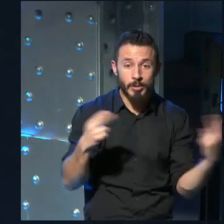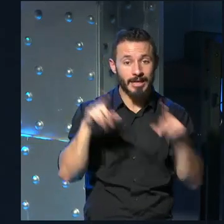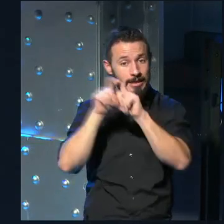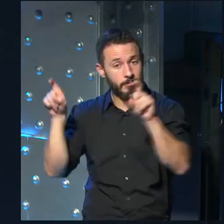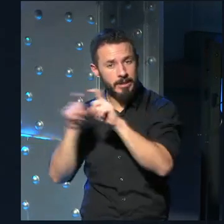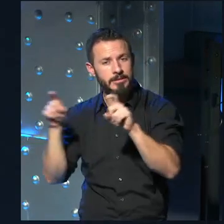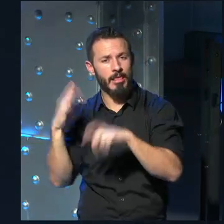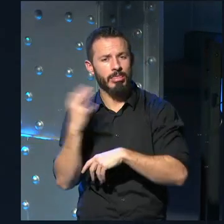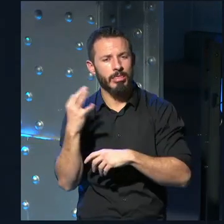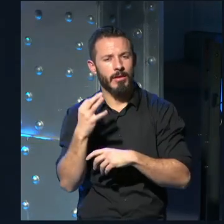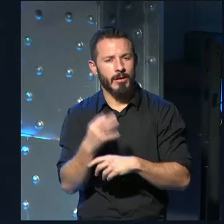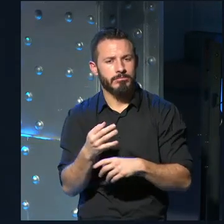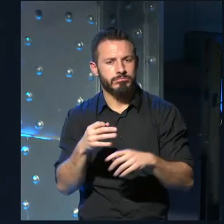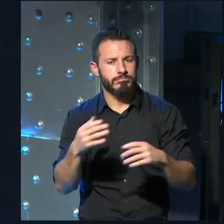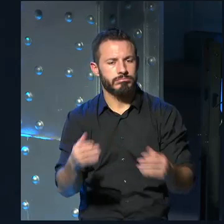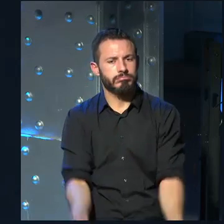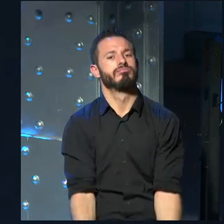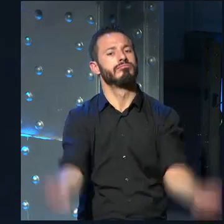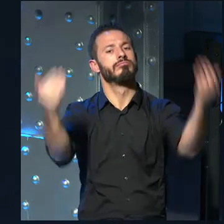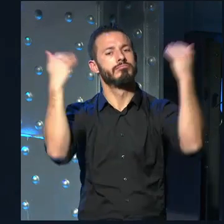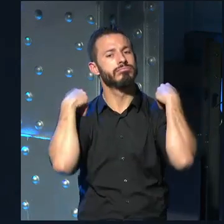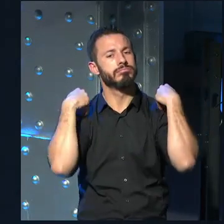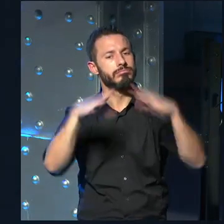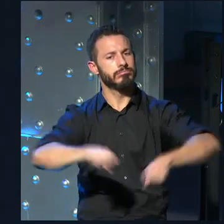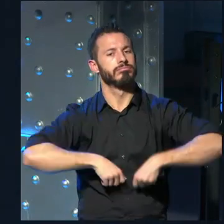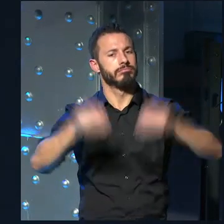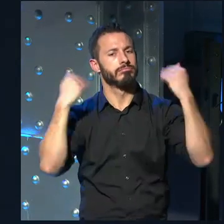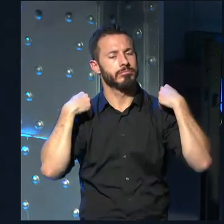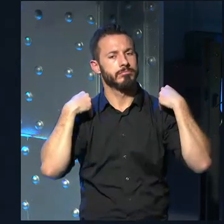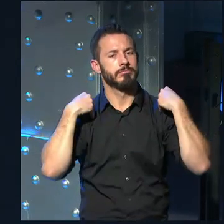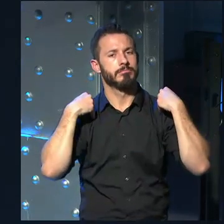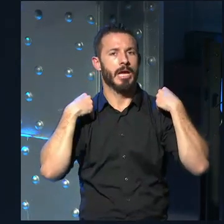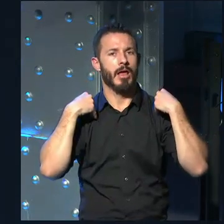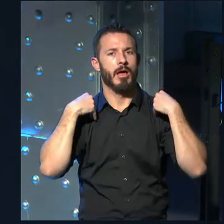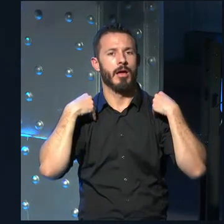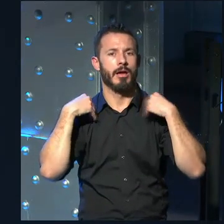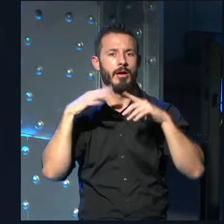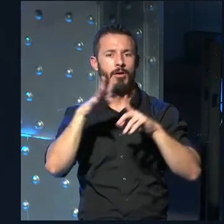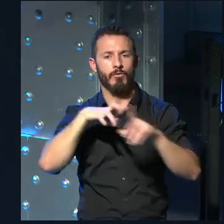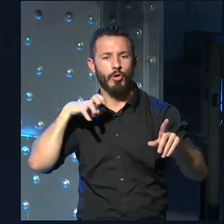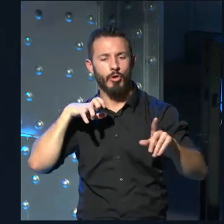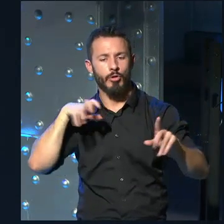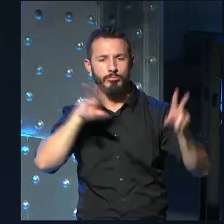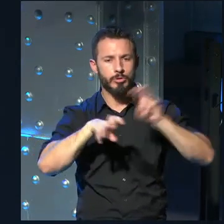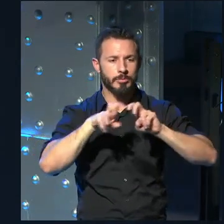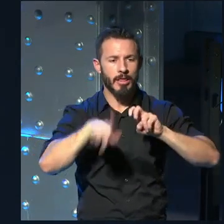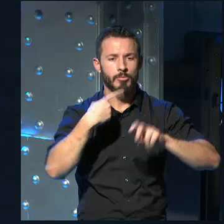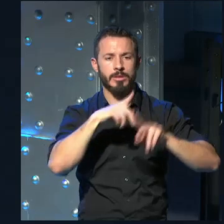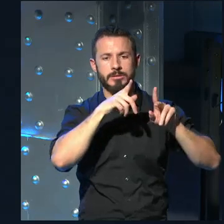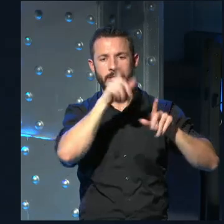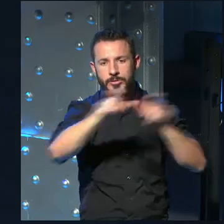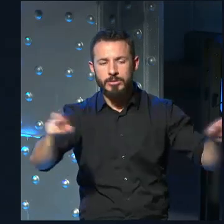tomar esta responsabilidad y buscar los foros para